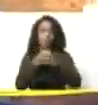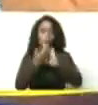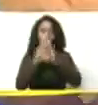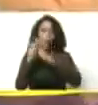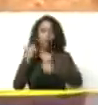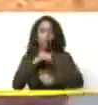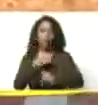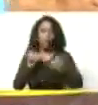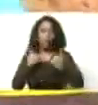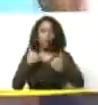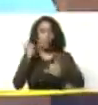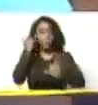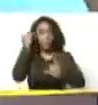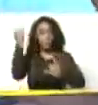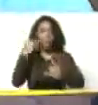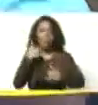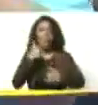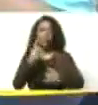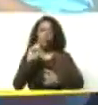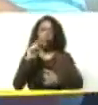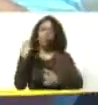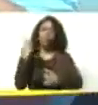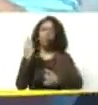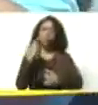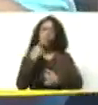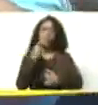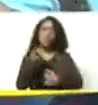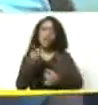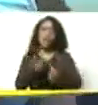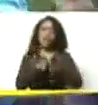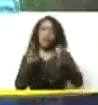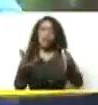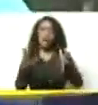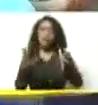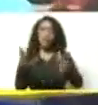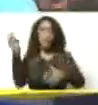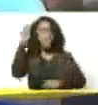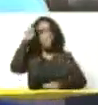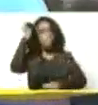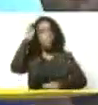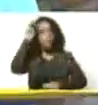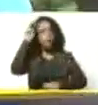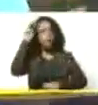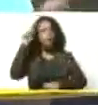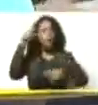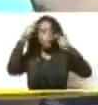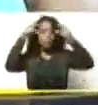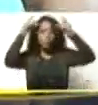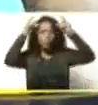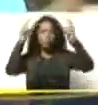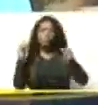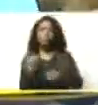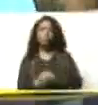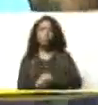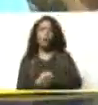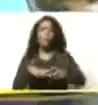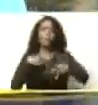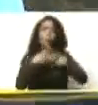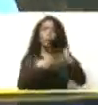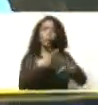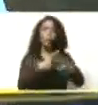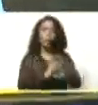y decíamos que no solamente lo que decía el grande el maestro simón rodríguez producción